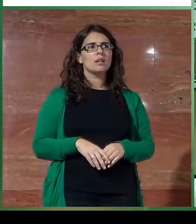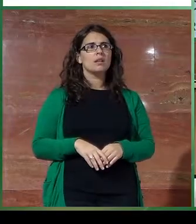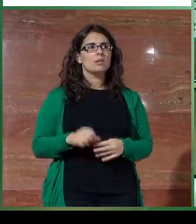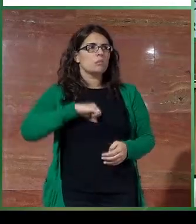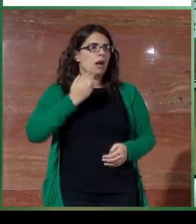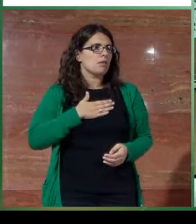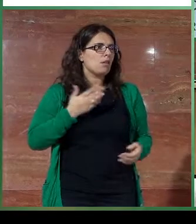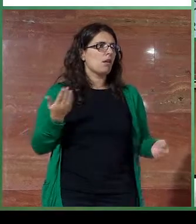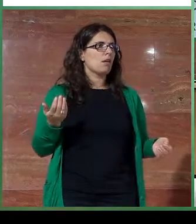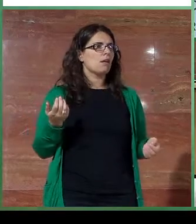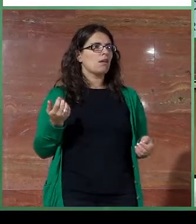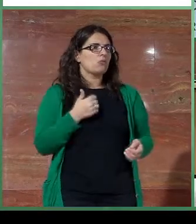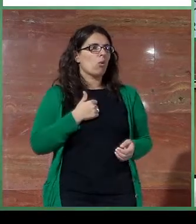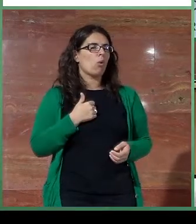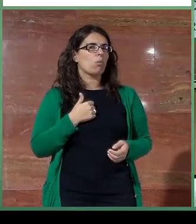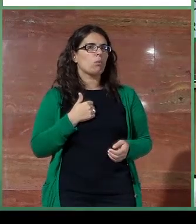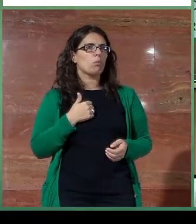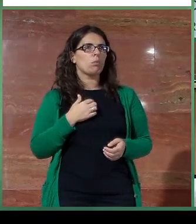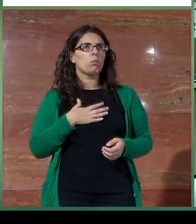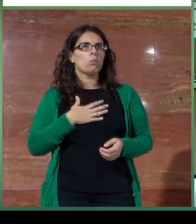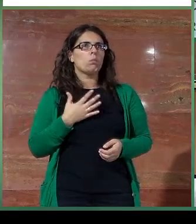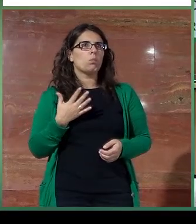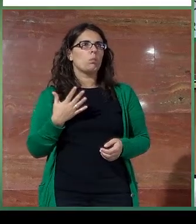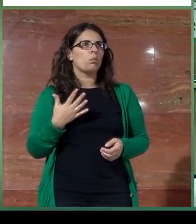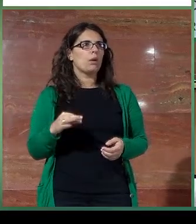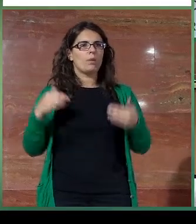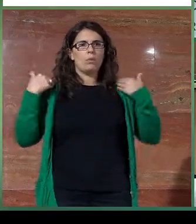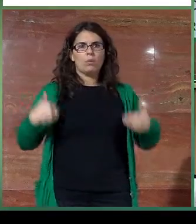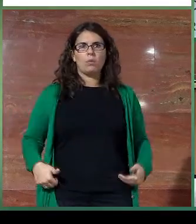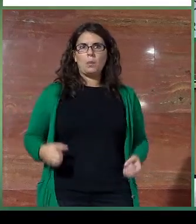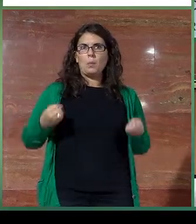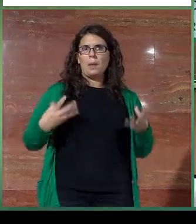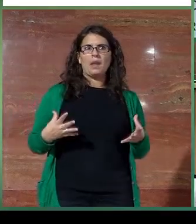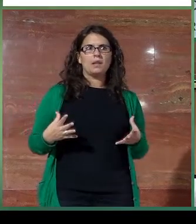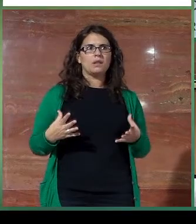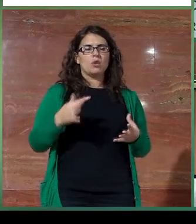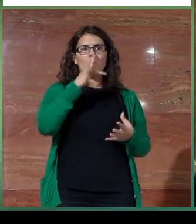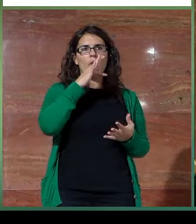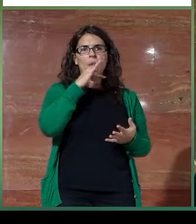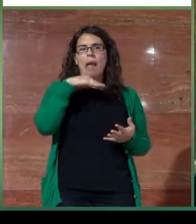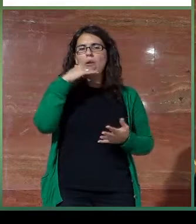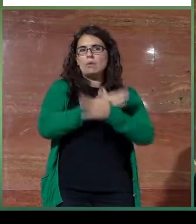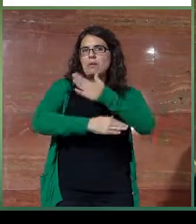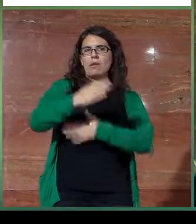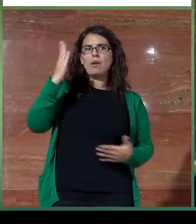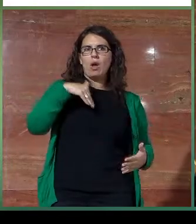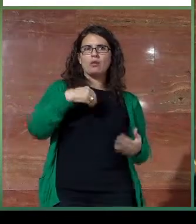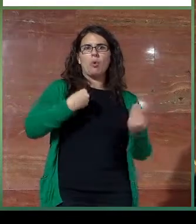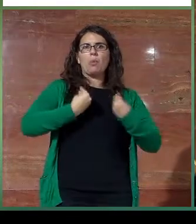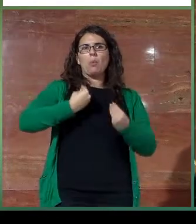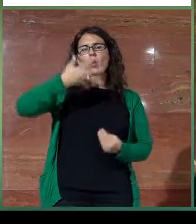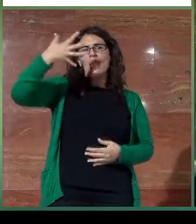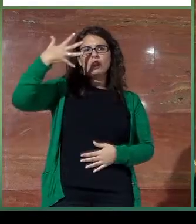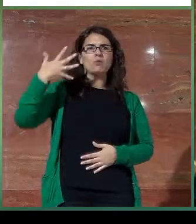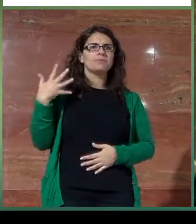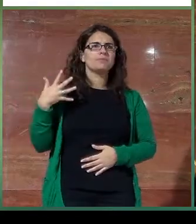Mañana yo puedo estar perfectamente válida, sin ningún condicionante, vivo en un quinto y